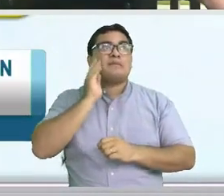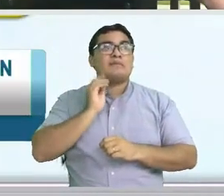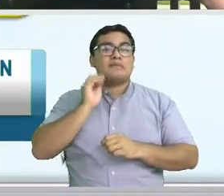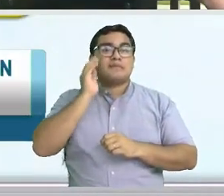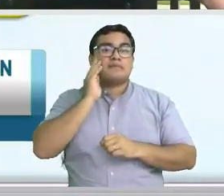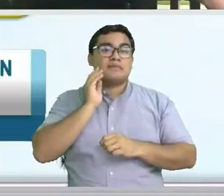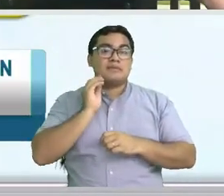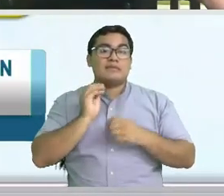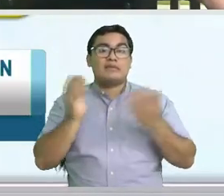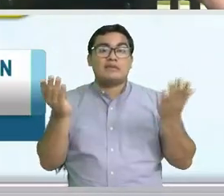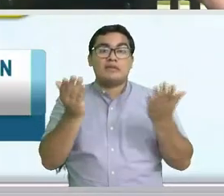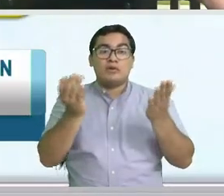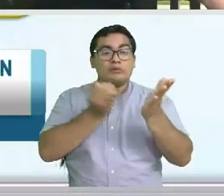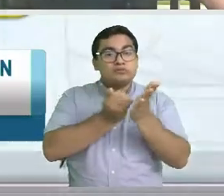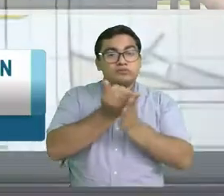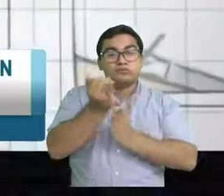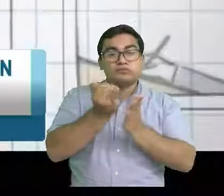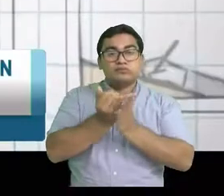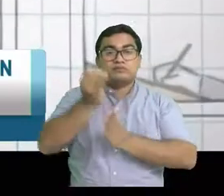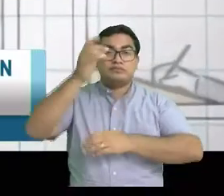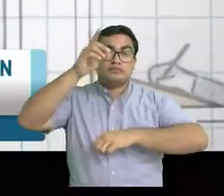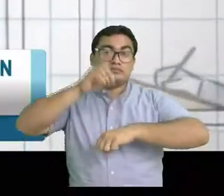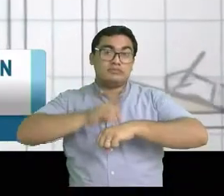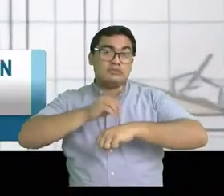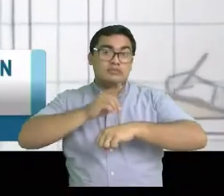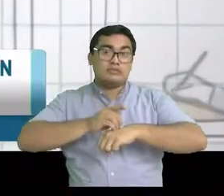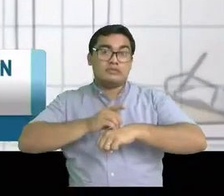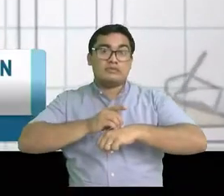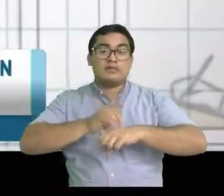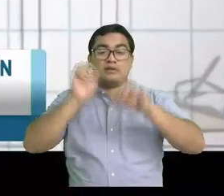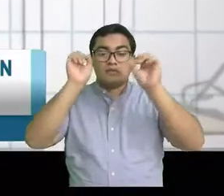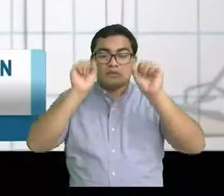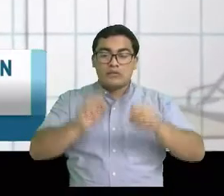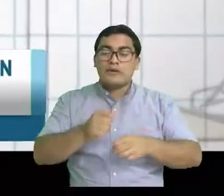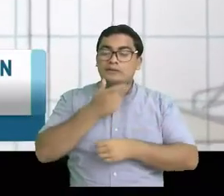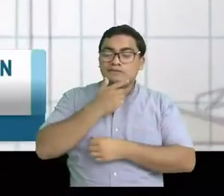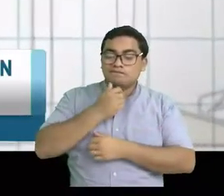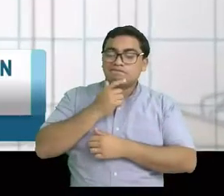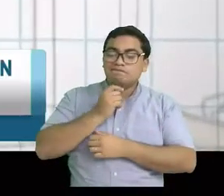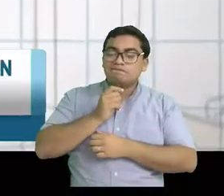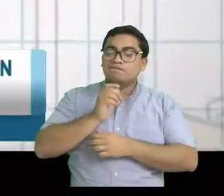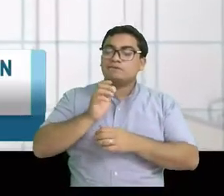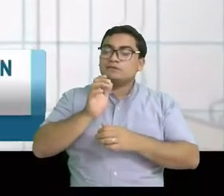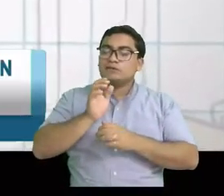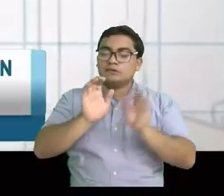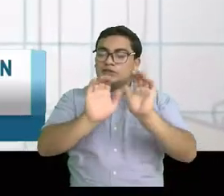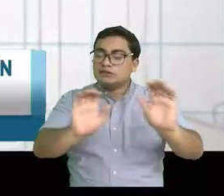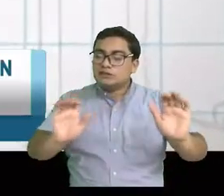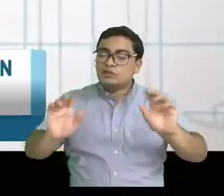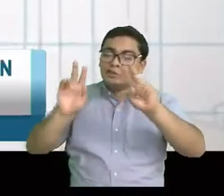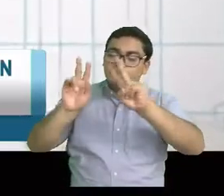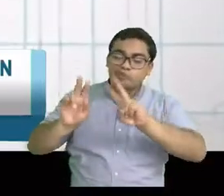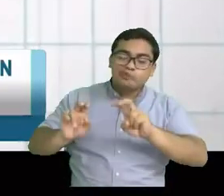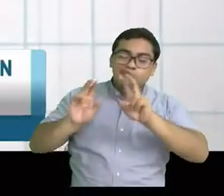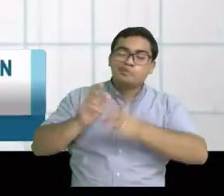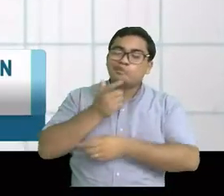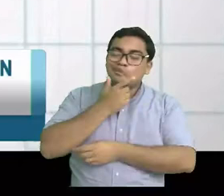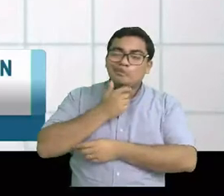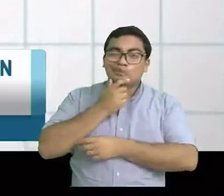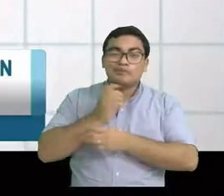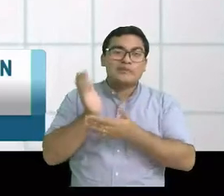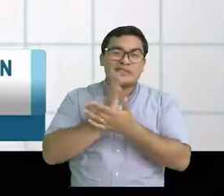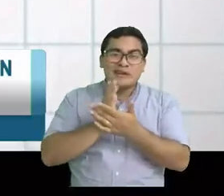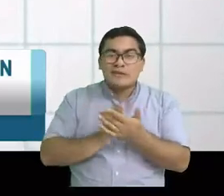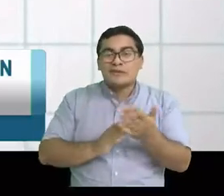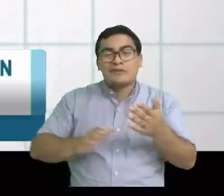el investigador o el médico tratante tenga, puede ir percibiendo a edades más tempranas manifestaciones clínicas que nos